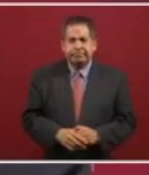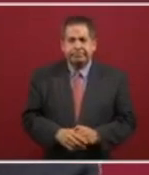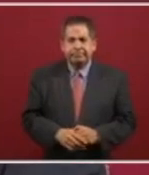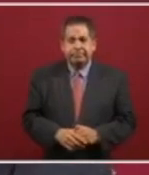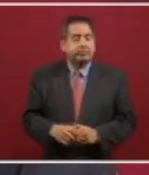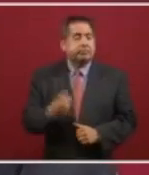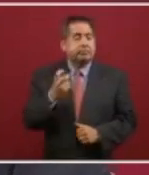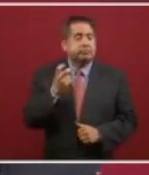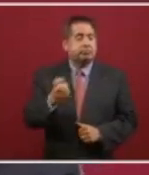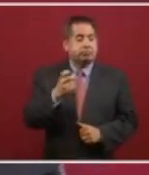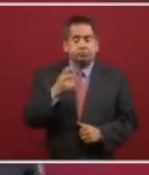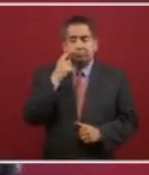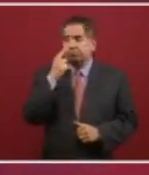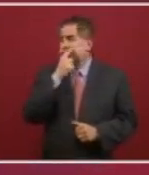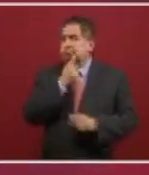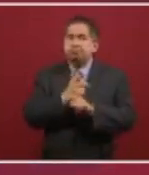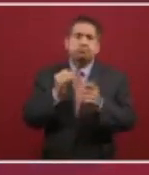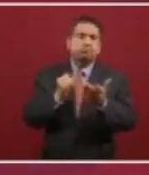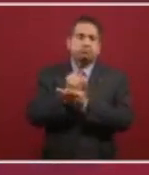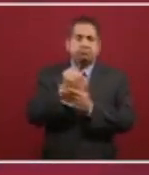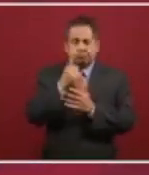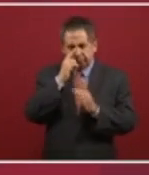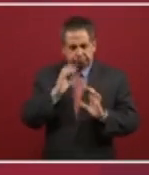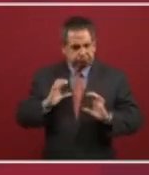para eso es la democracia, para no equivocarnos,